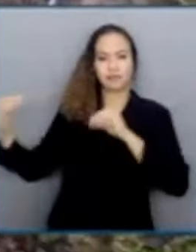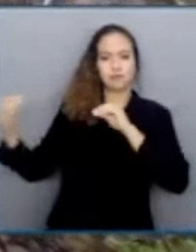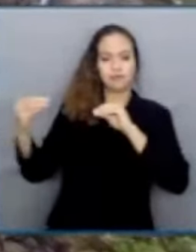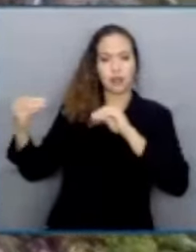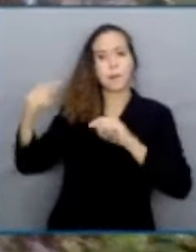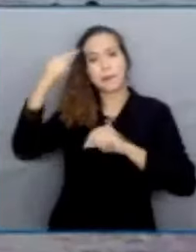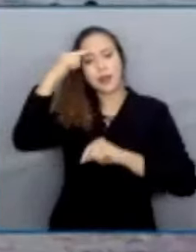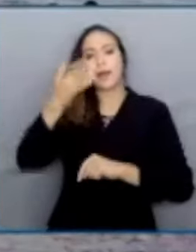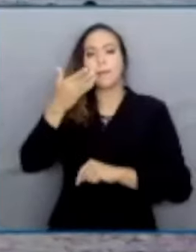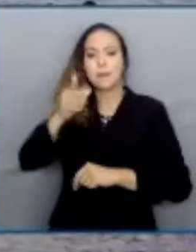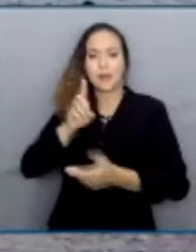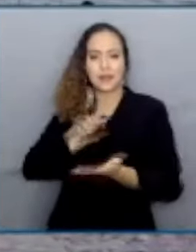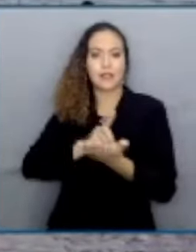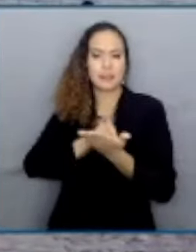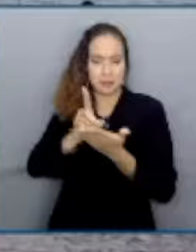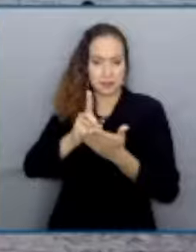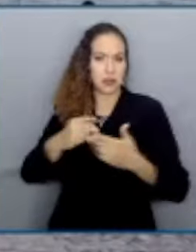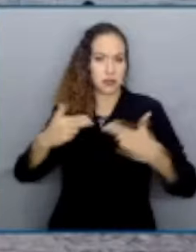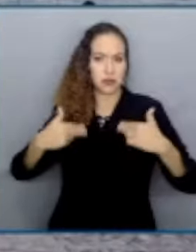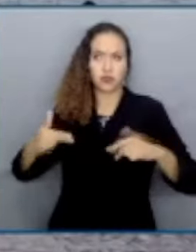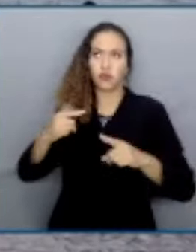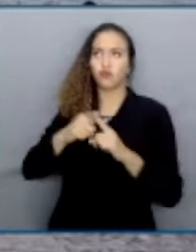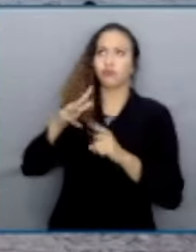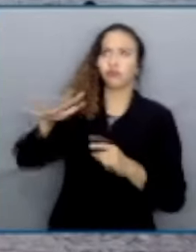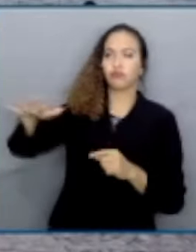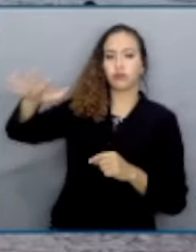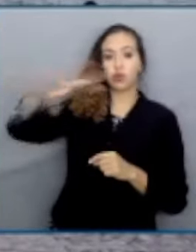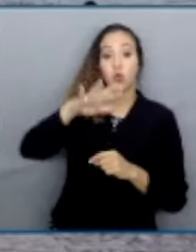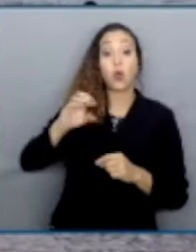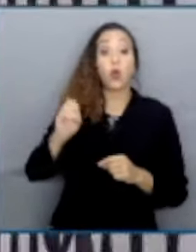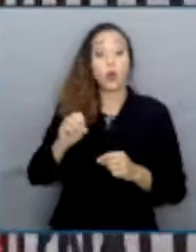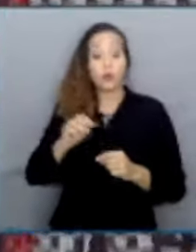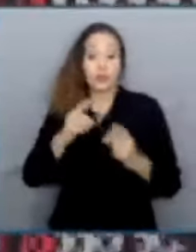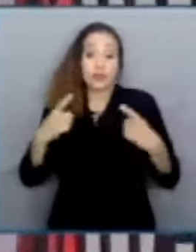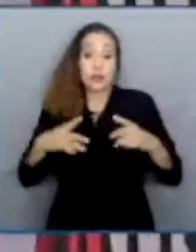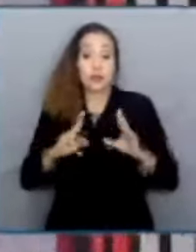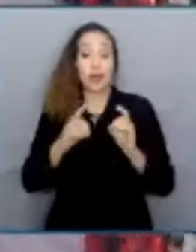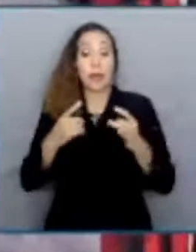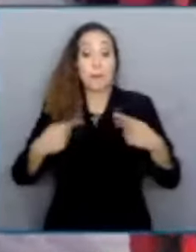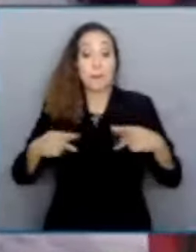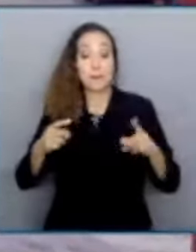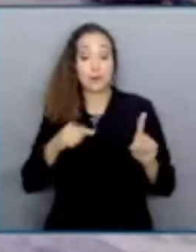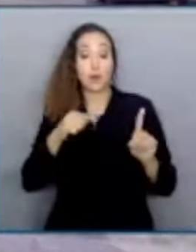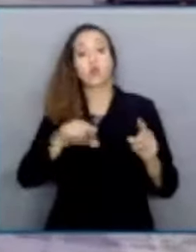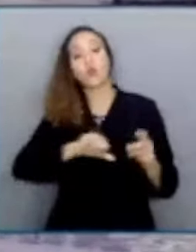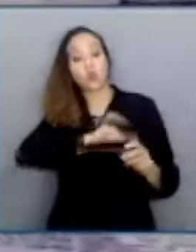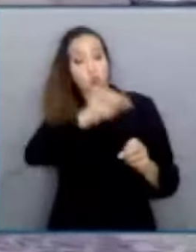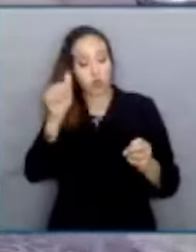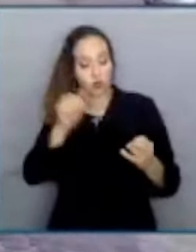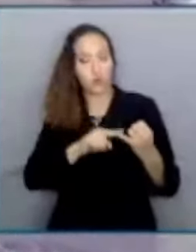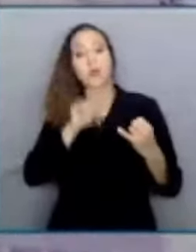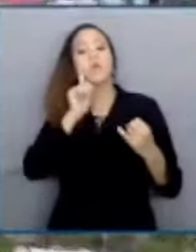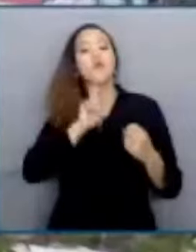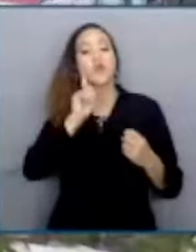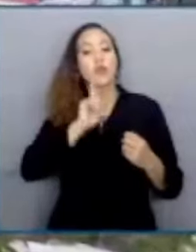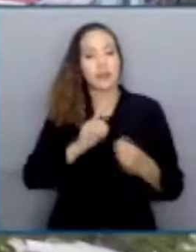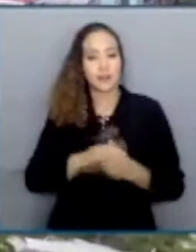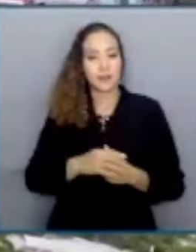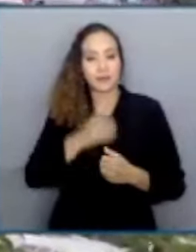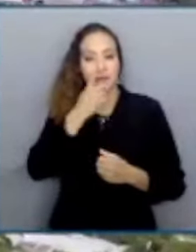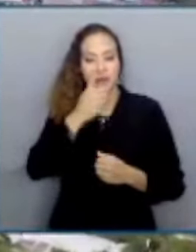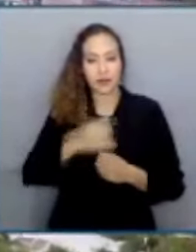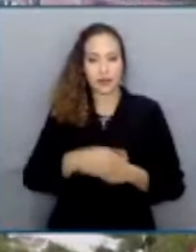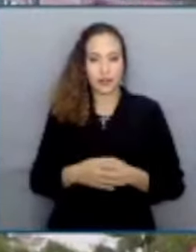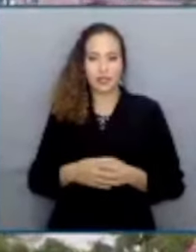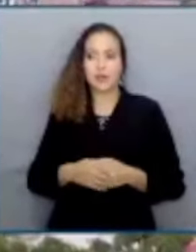si los actos reclamados vulneran tales derechos. En el caso, una mujer alega la inconstitucionalidad de actos de la Comisión Nacional del Agua y